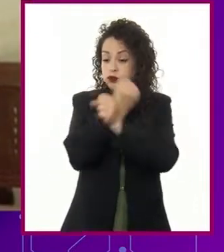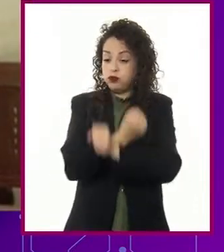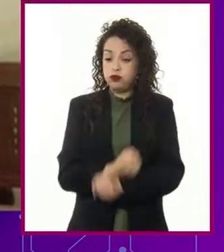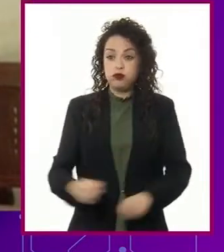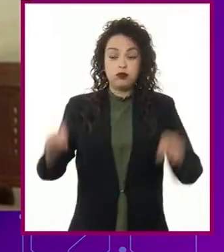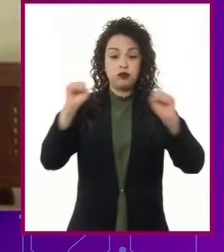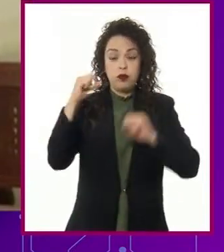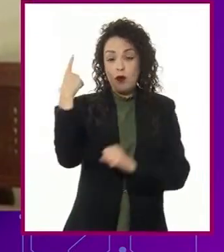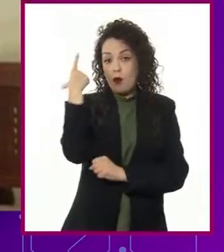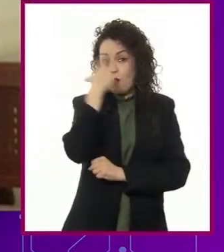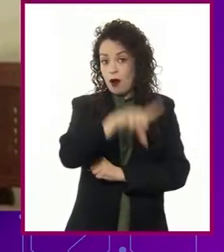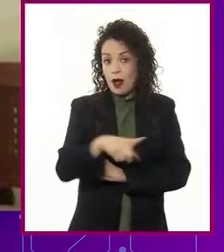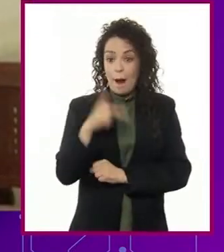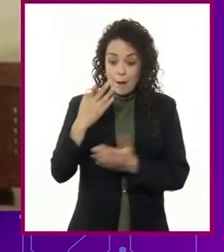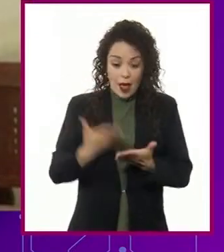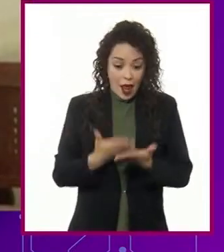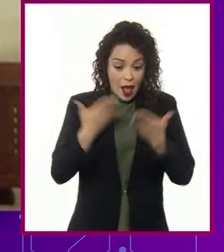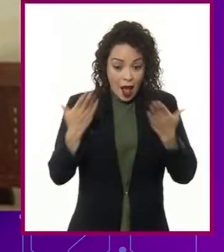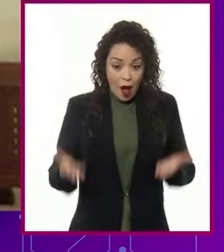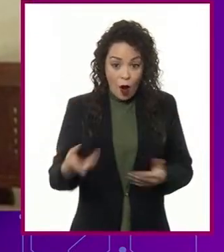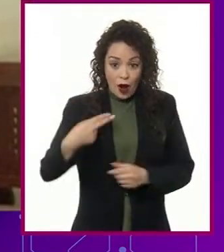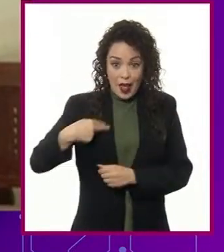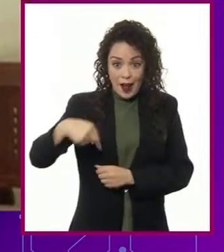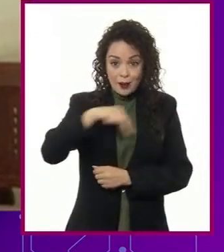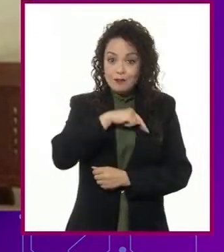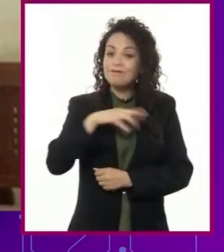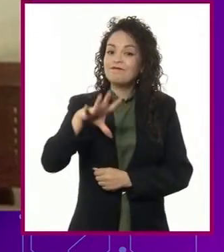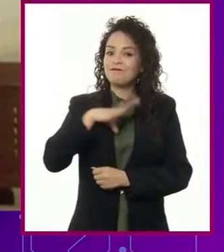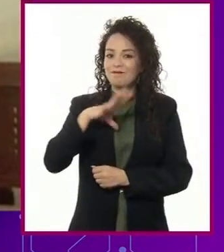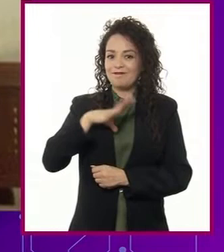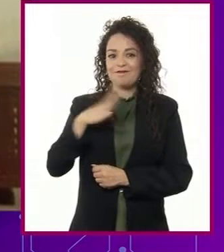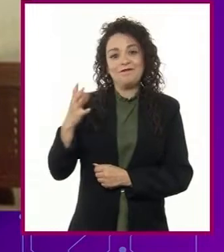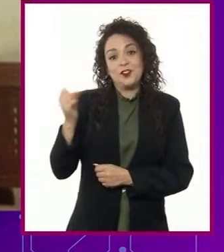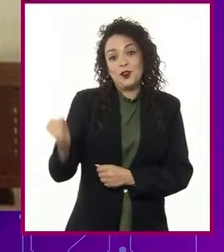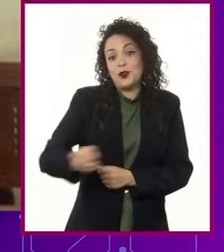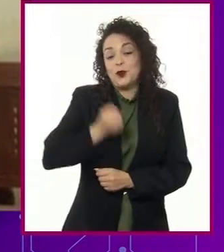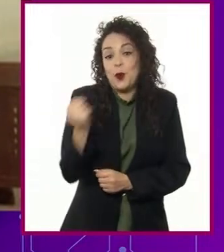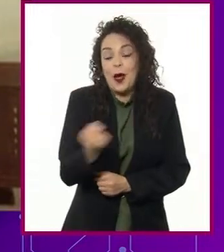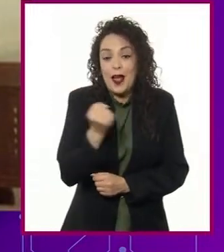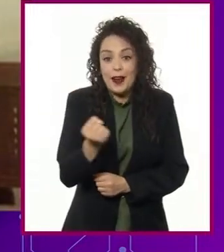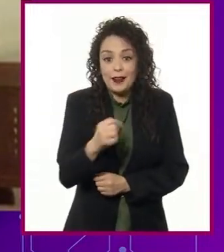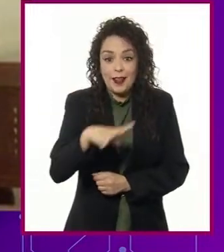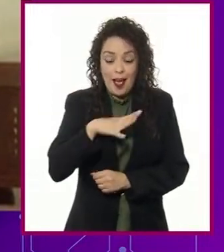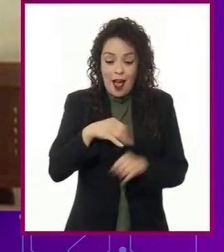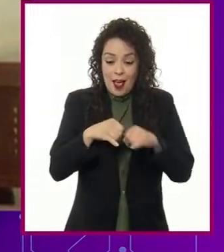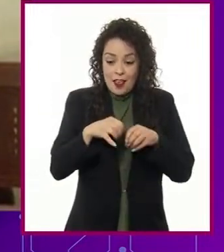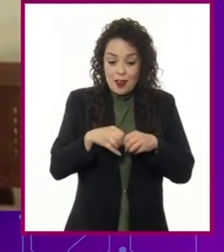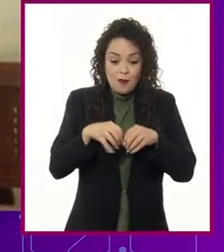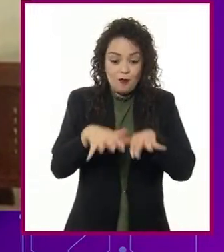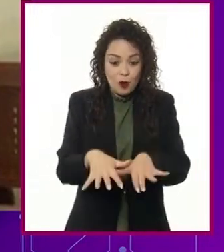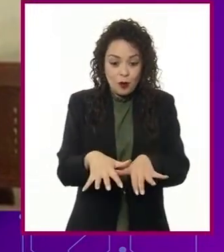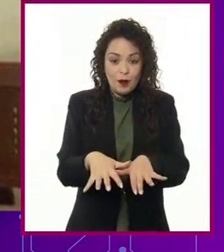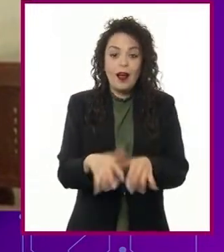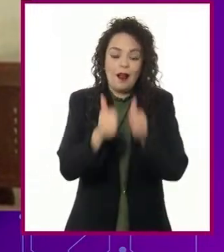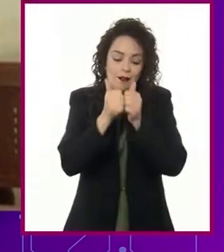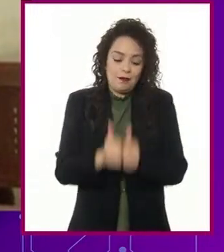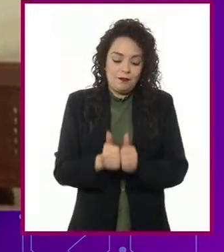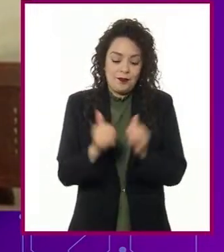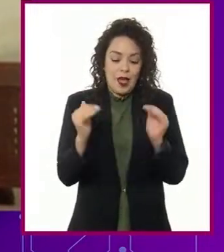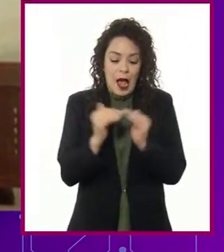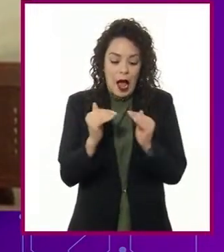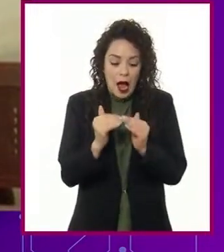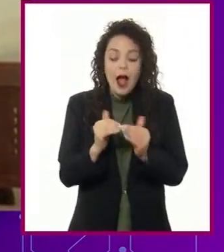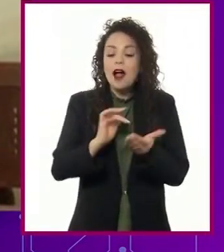Hoy nosotros tenemos esa ventaja de tener la información desde casa.